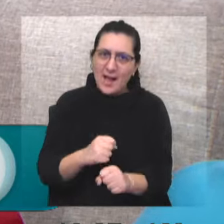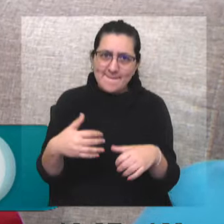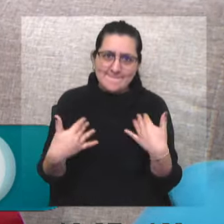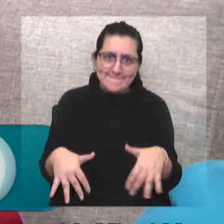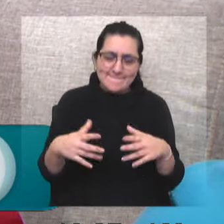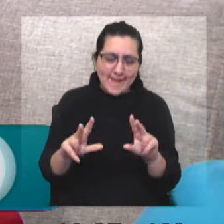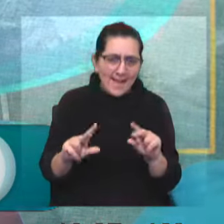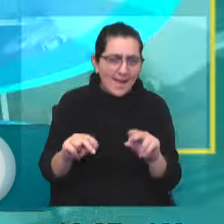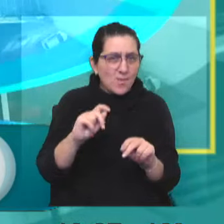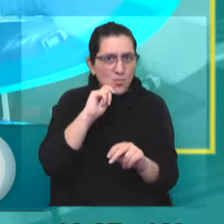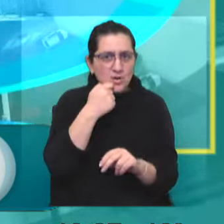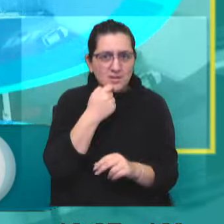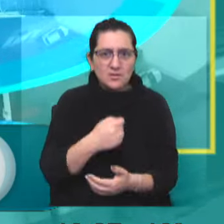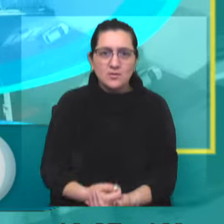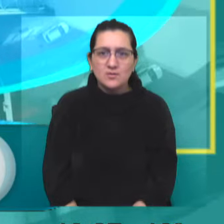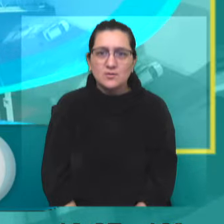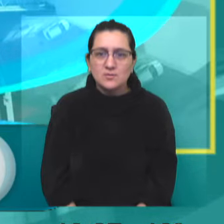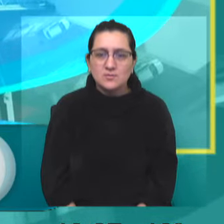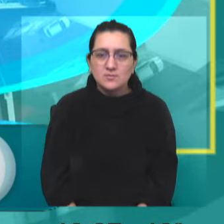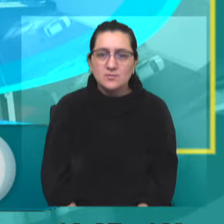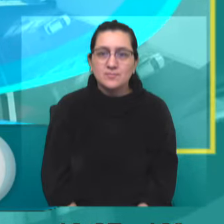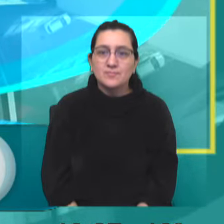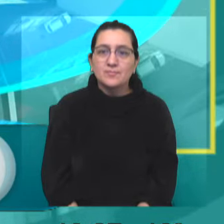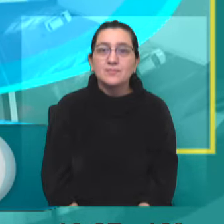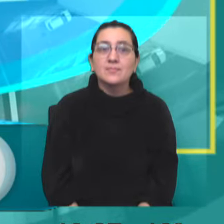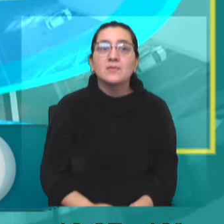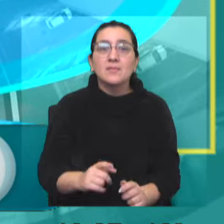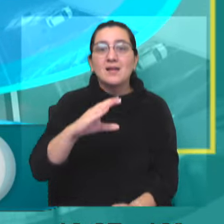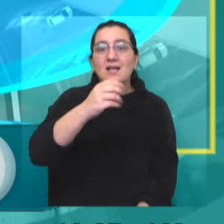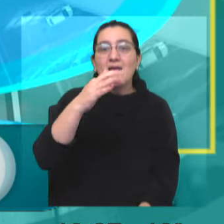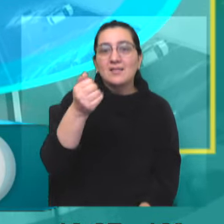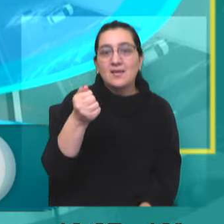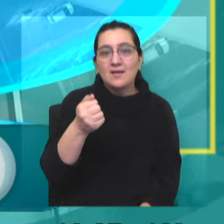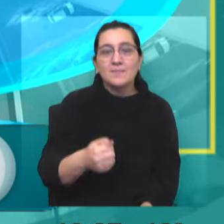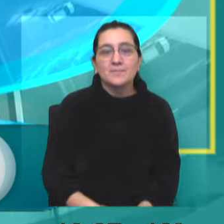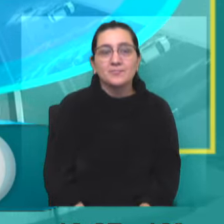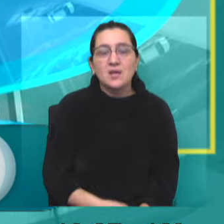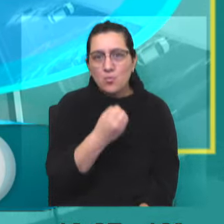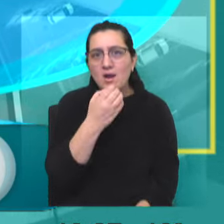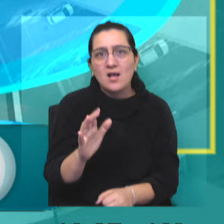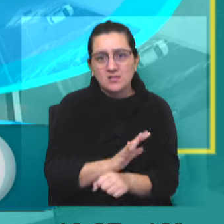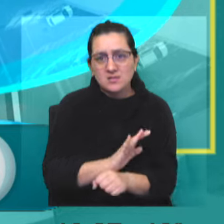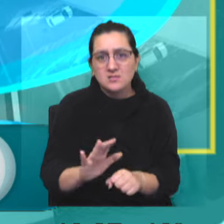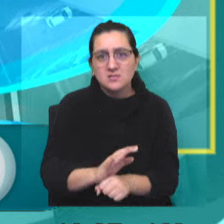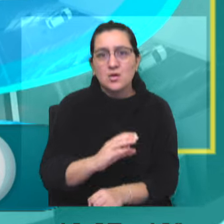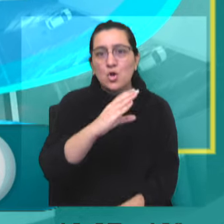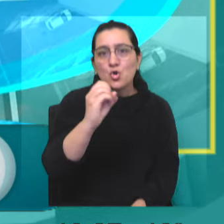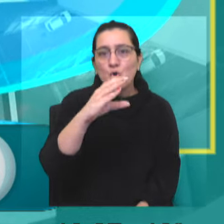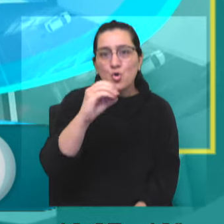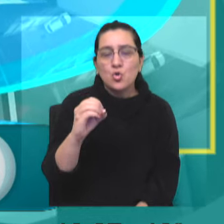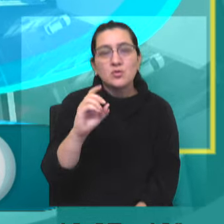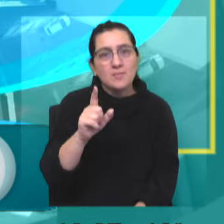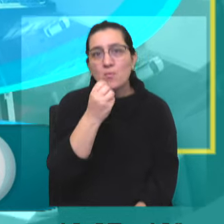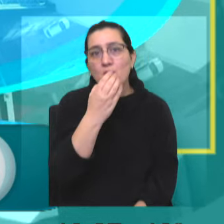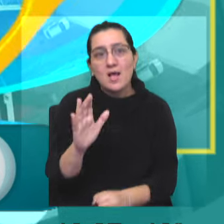favor, es impresionante lo que trabaja y el talento que tiene. Está Cata Ferrand, que es gran actriz. Está Coco Echagüe, gran actor, que